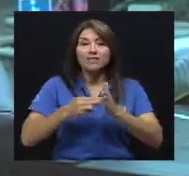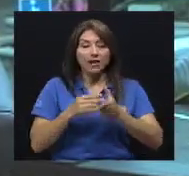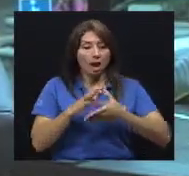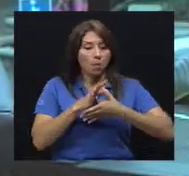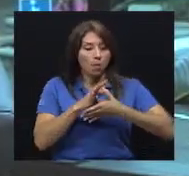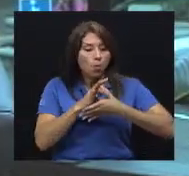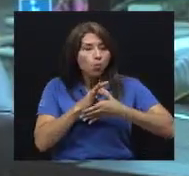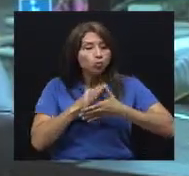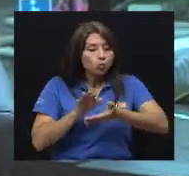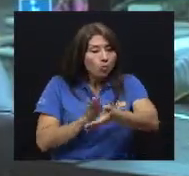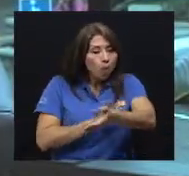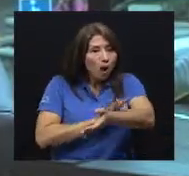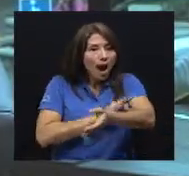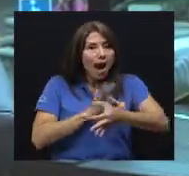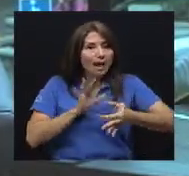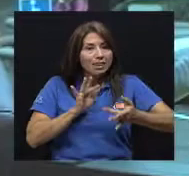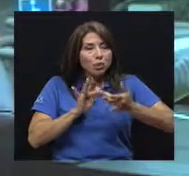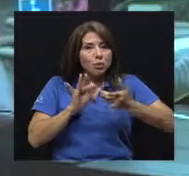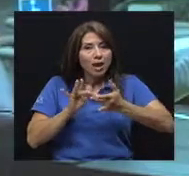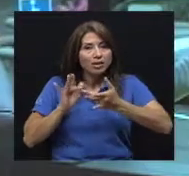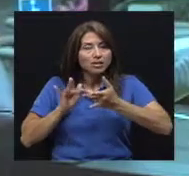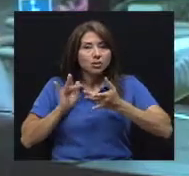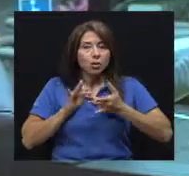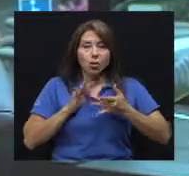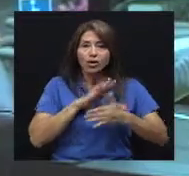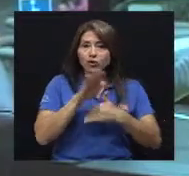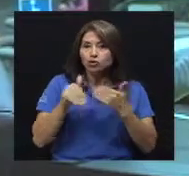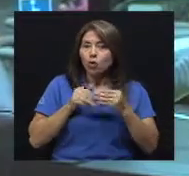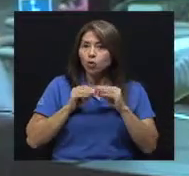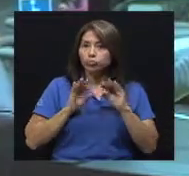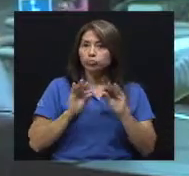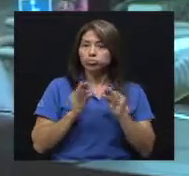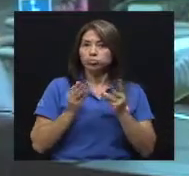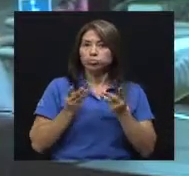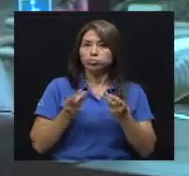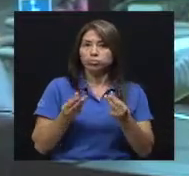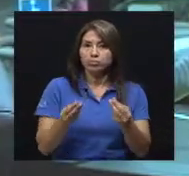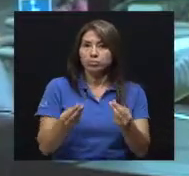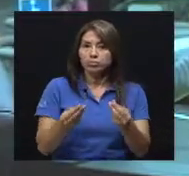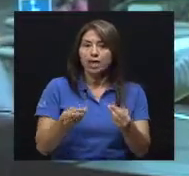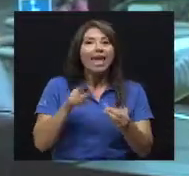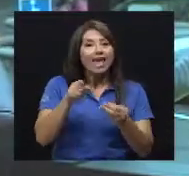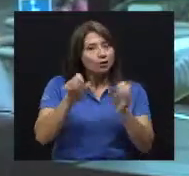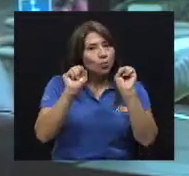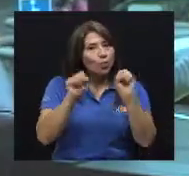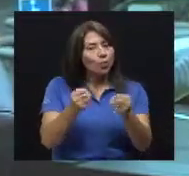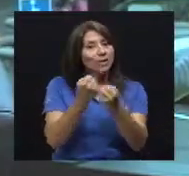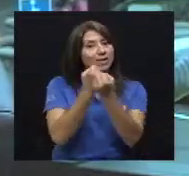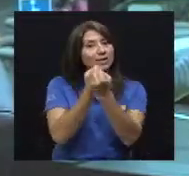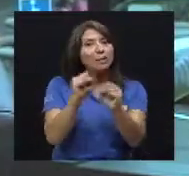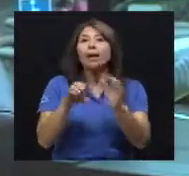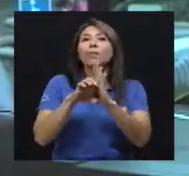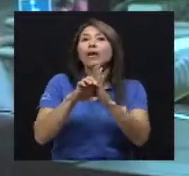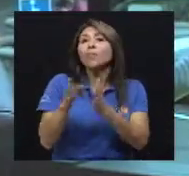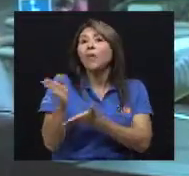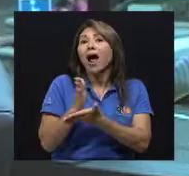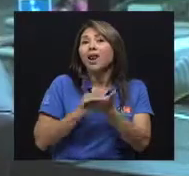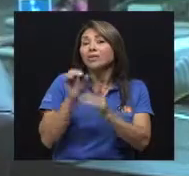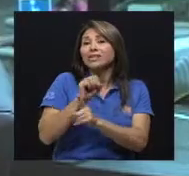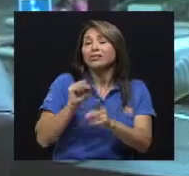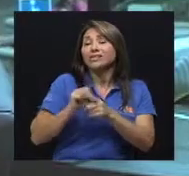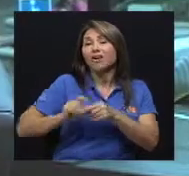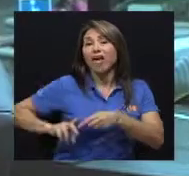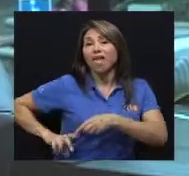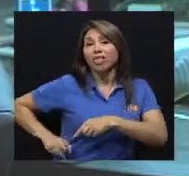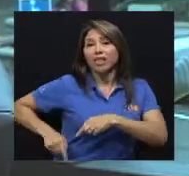mantener músculo y articulaciones y a mantener la agilidad de las articulaciones. y eso te puede salvar, por ejemplo, de una fractura de cadera. Un